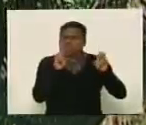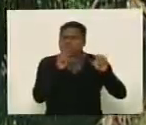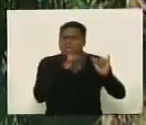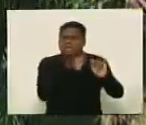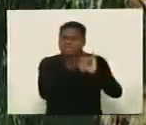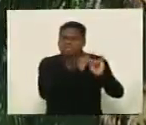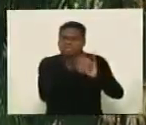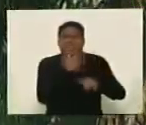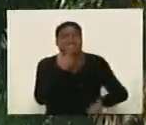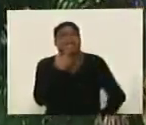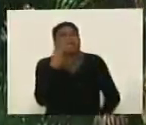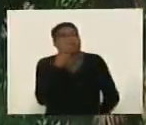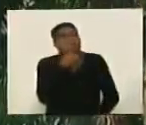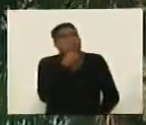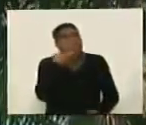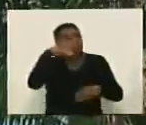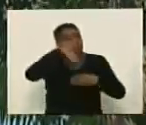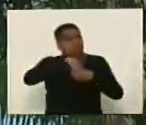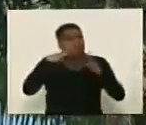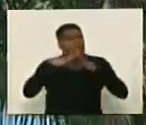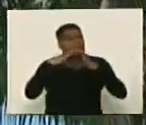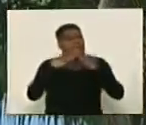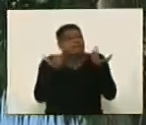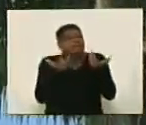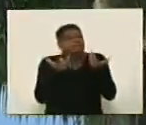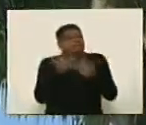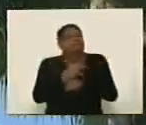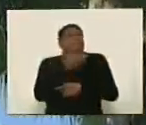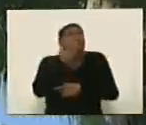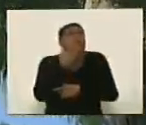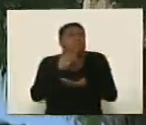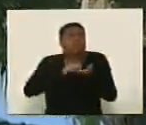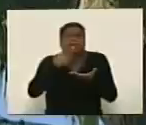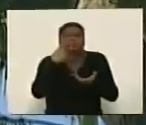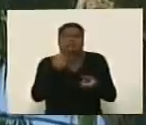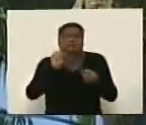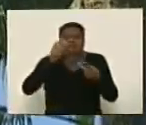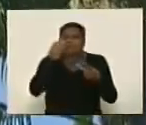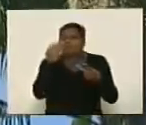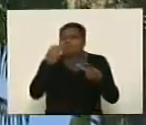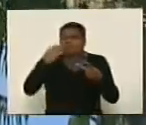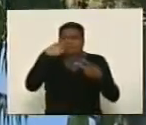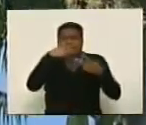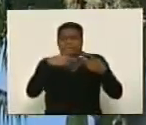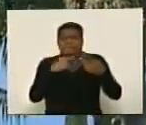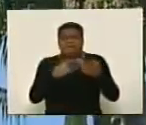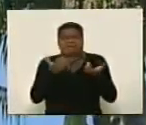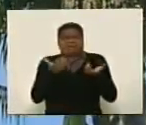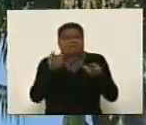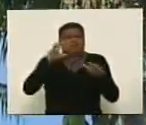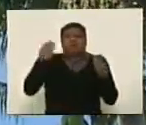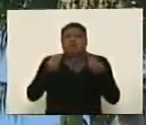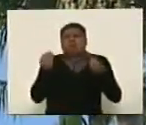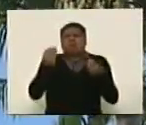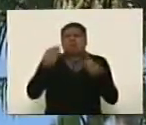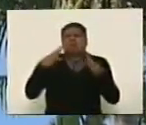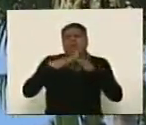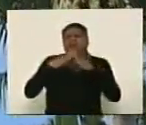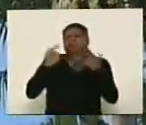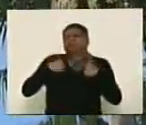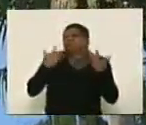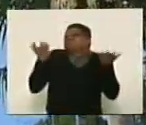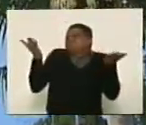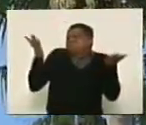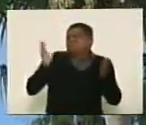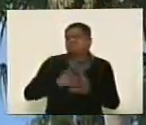yo en mi casa para que llegue el producto, para que llegue el azúcar, para que llegue la harina, para que llegue la leche? Efectivamente, cuando nosotros